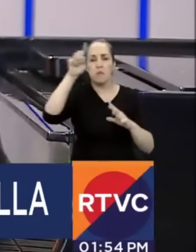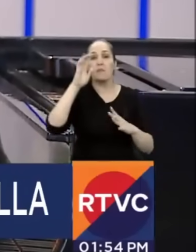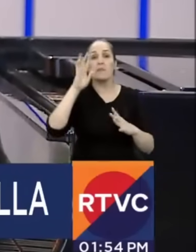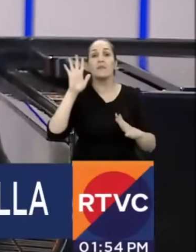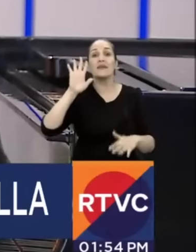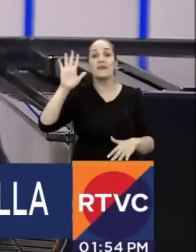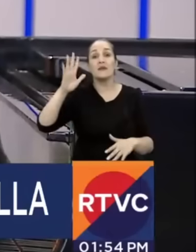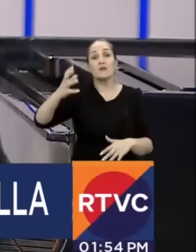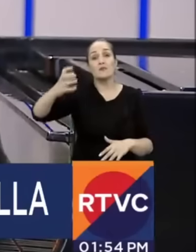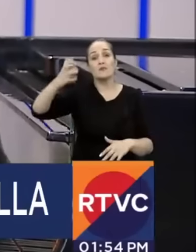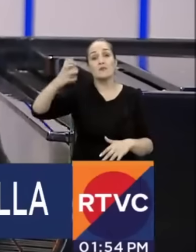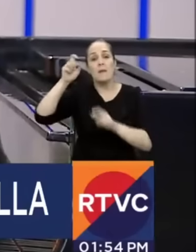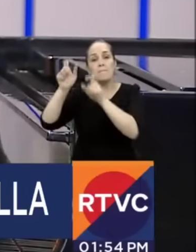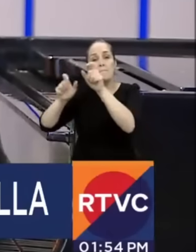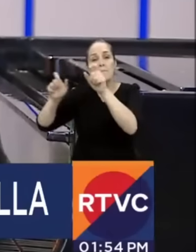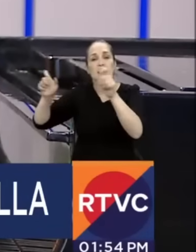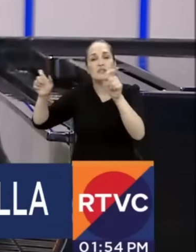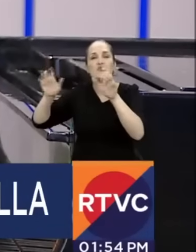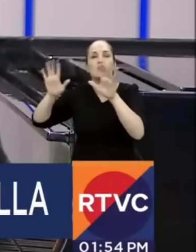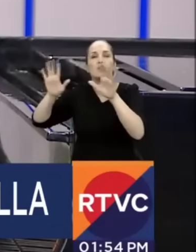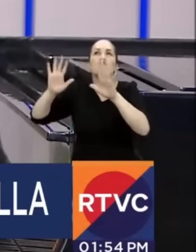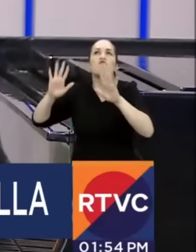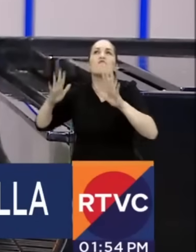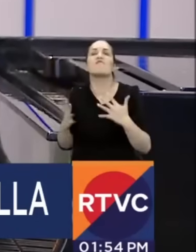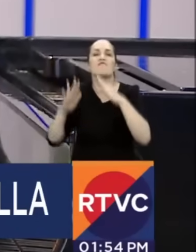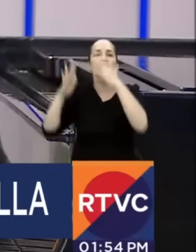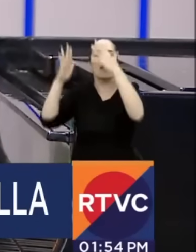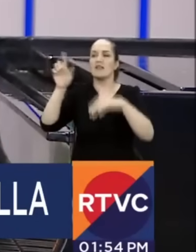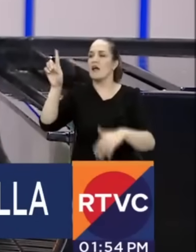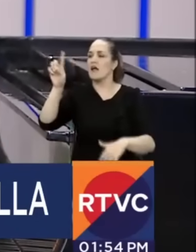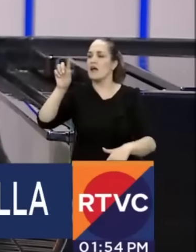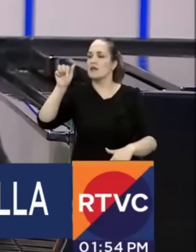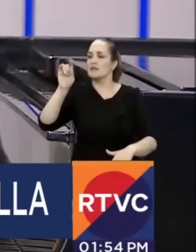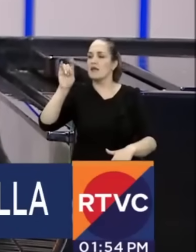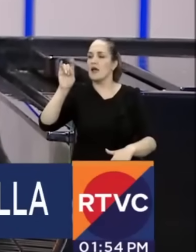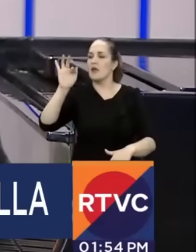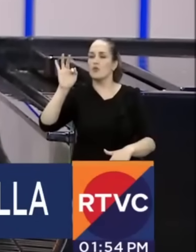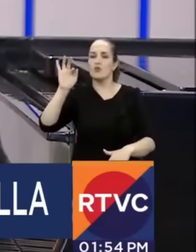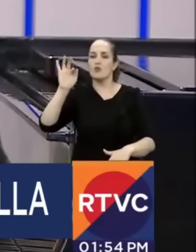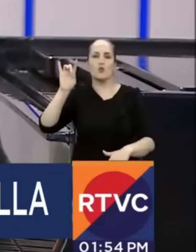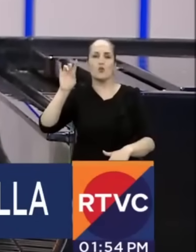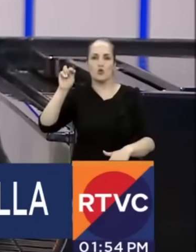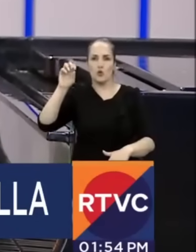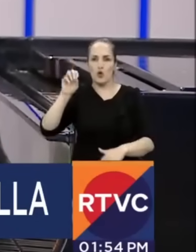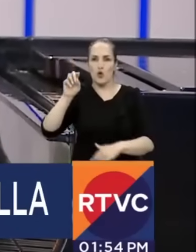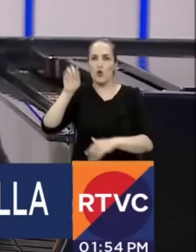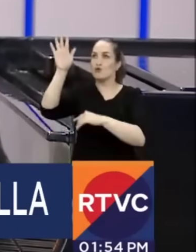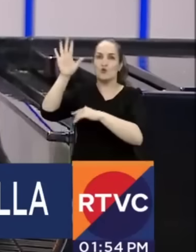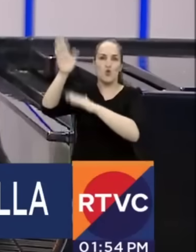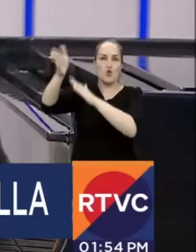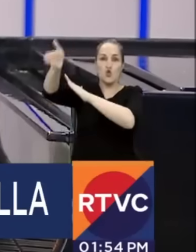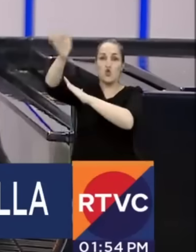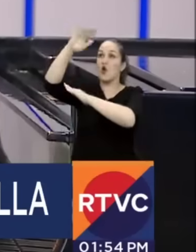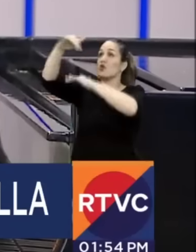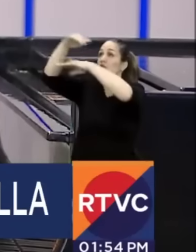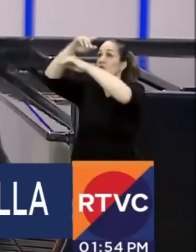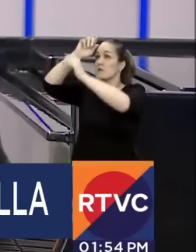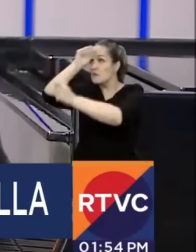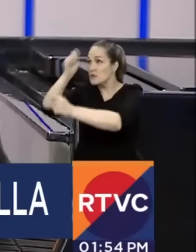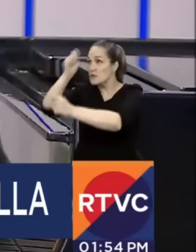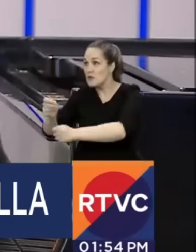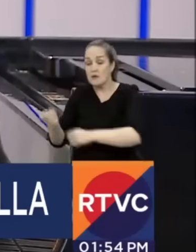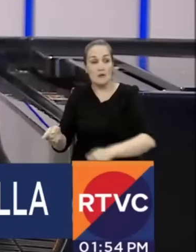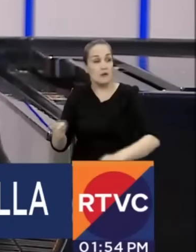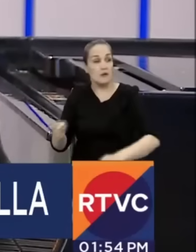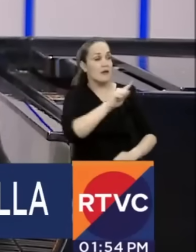los saturnales, que eran, digamos que las festividades en honor al dios Saturno, y por el otro, de los carnavales